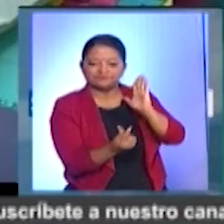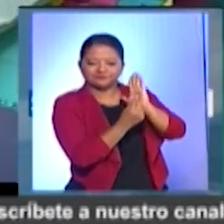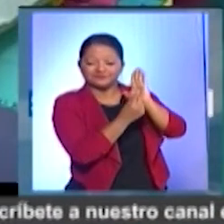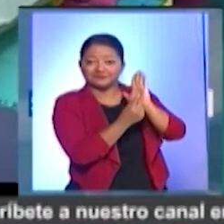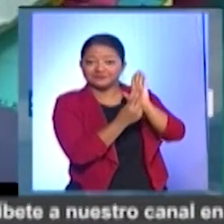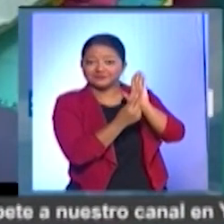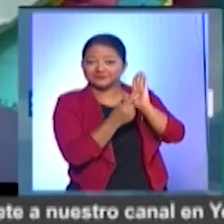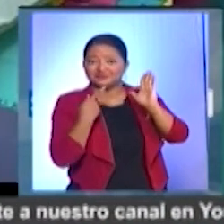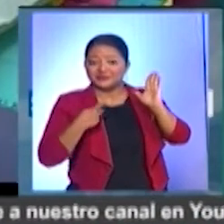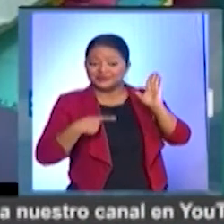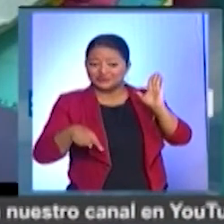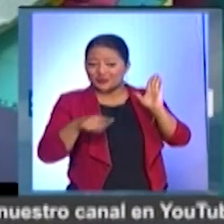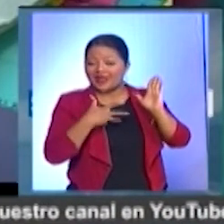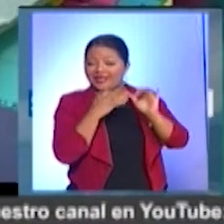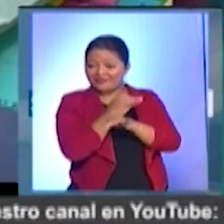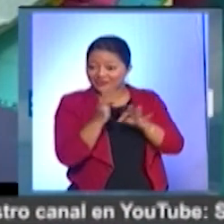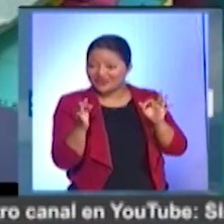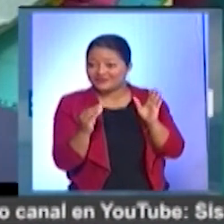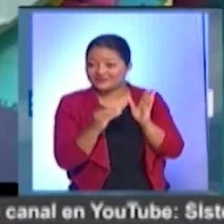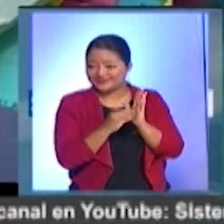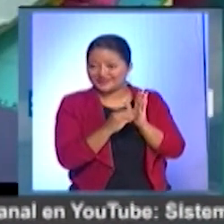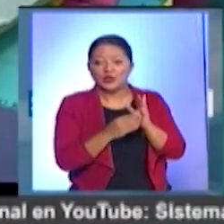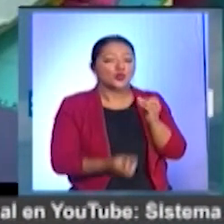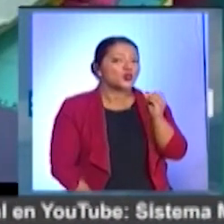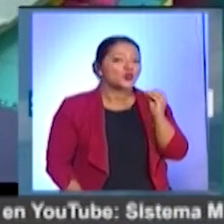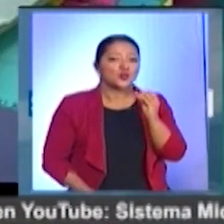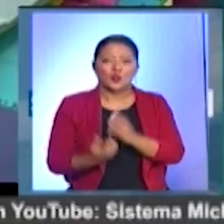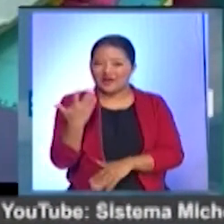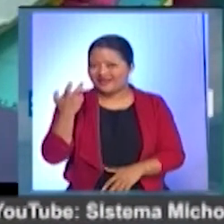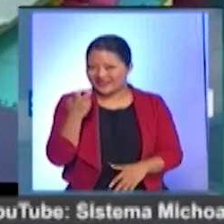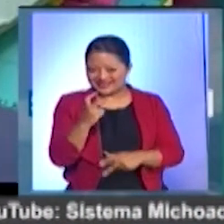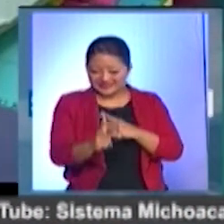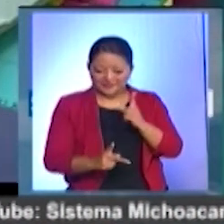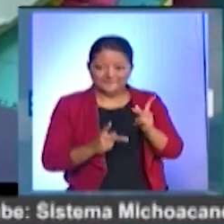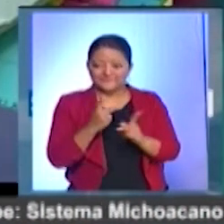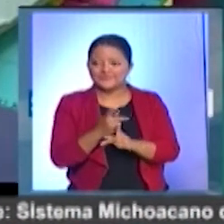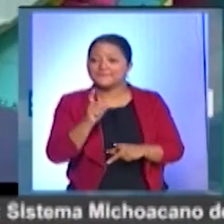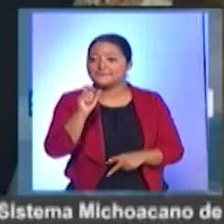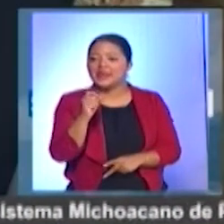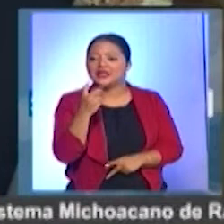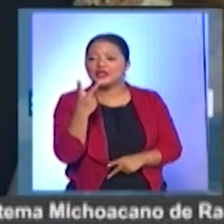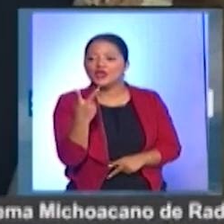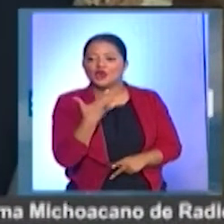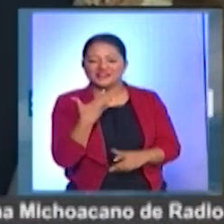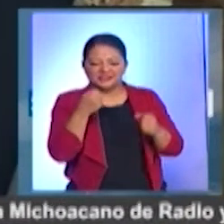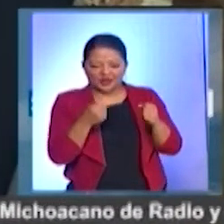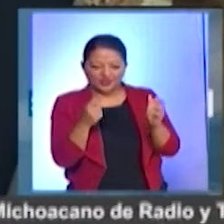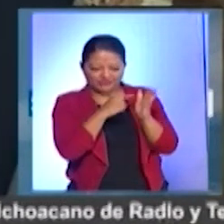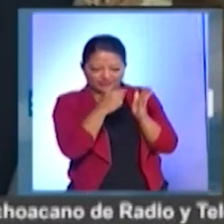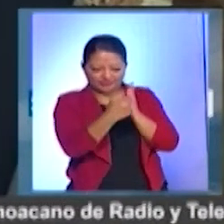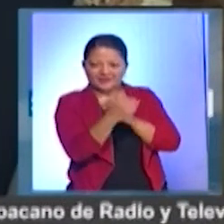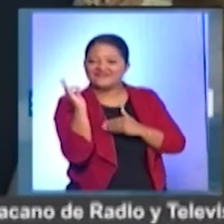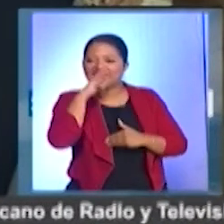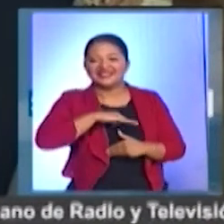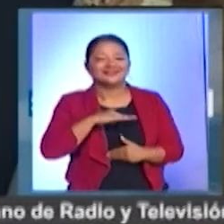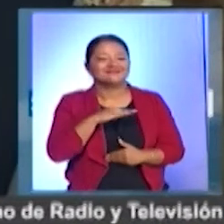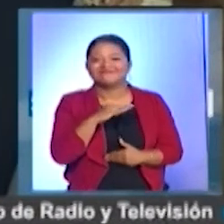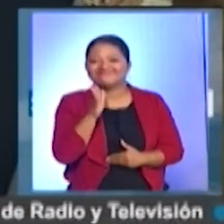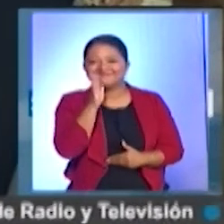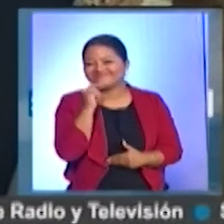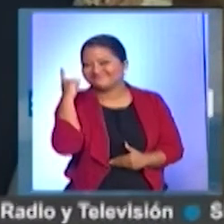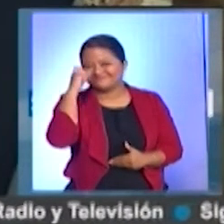de acuerdo con la cancillería el nuevo documento contará con 22 puntos de seguridad para evitar su falsificación